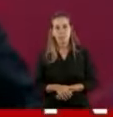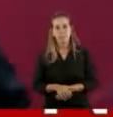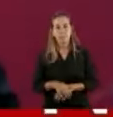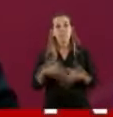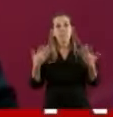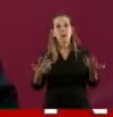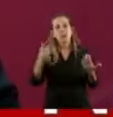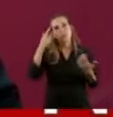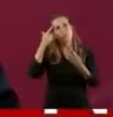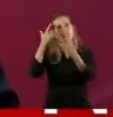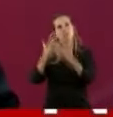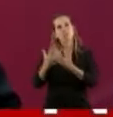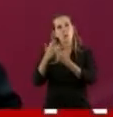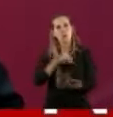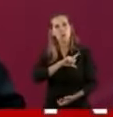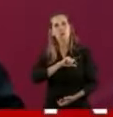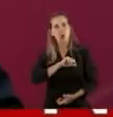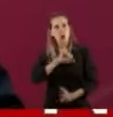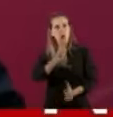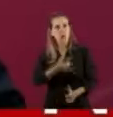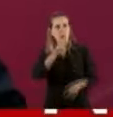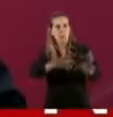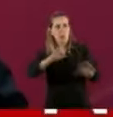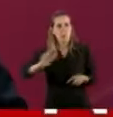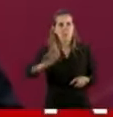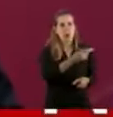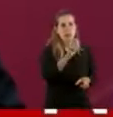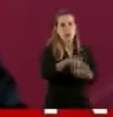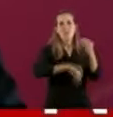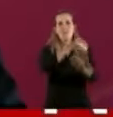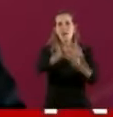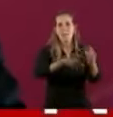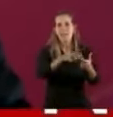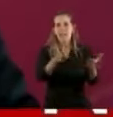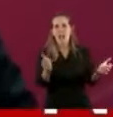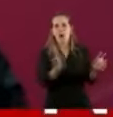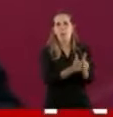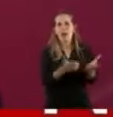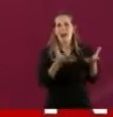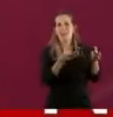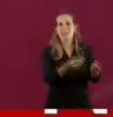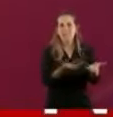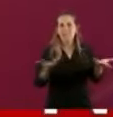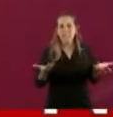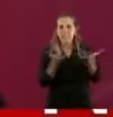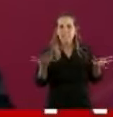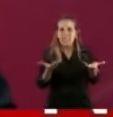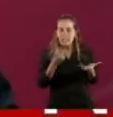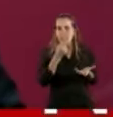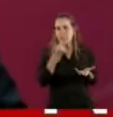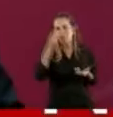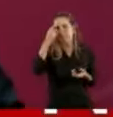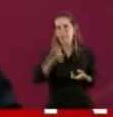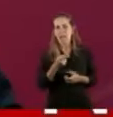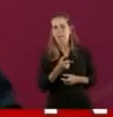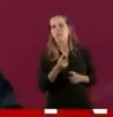la reflexión fue el profundo dolor por la familia de las víctimas, el acompañamiento o de lo que podría haber pasado, que le